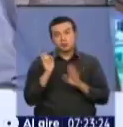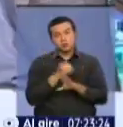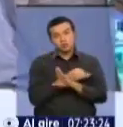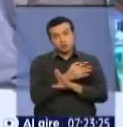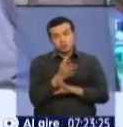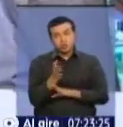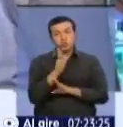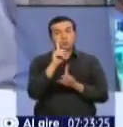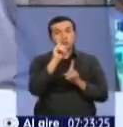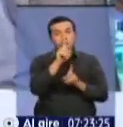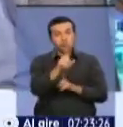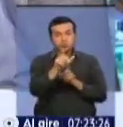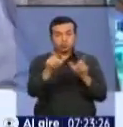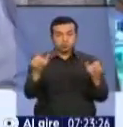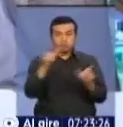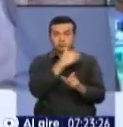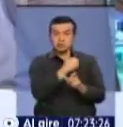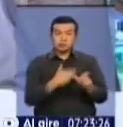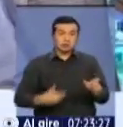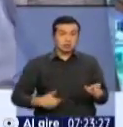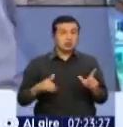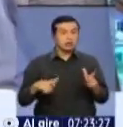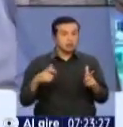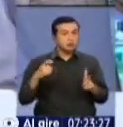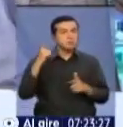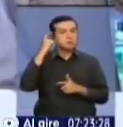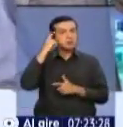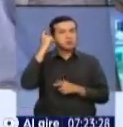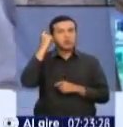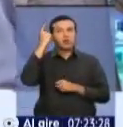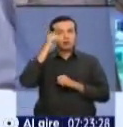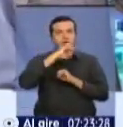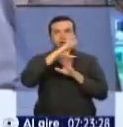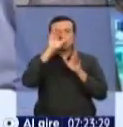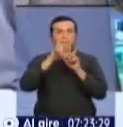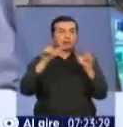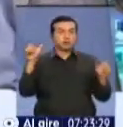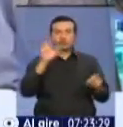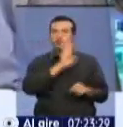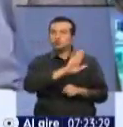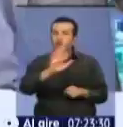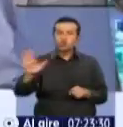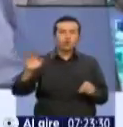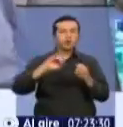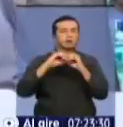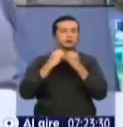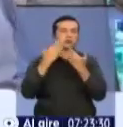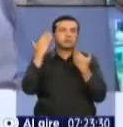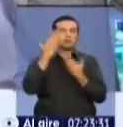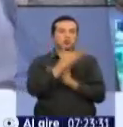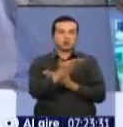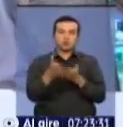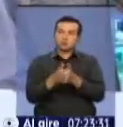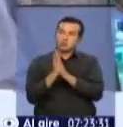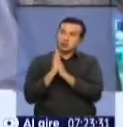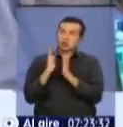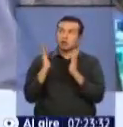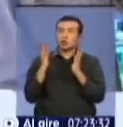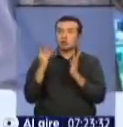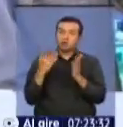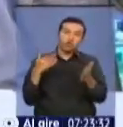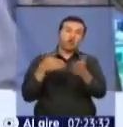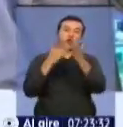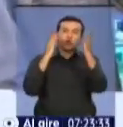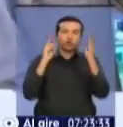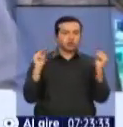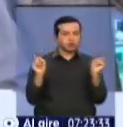una consulta, que el presidente Moreno debe estar claro que es de la ciudadanía que se lo pide. No es para contra,